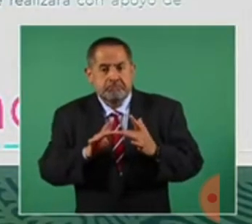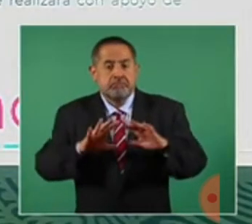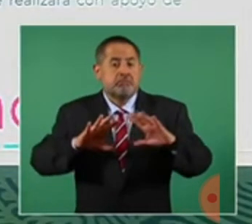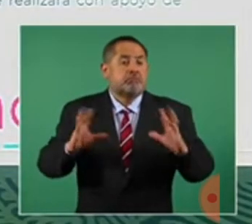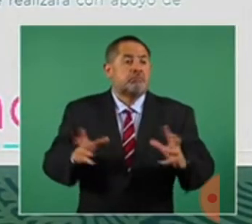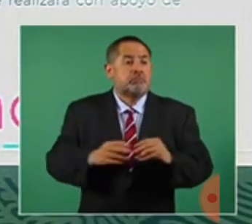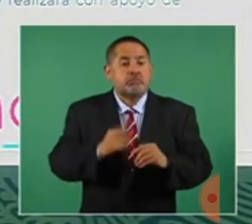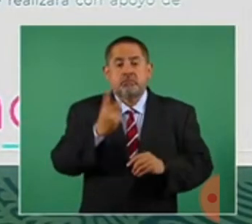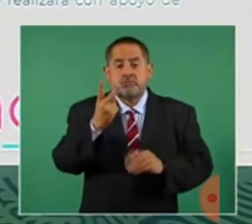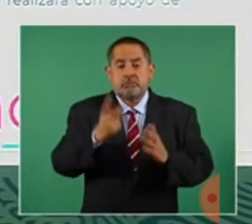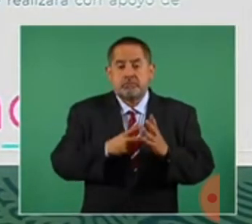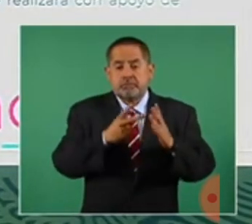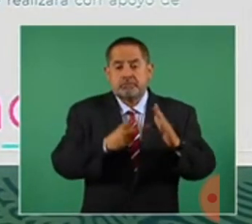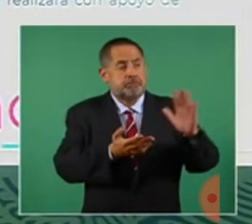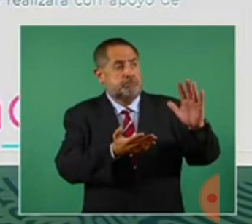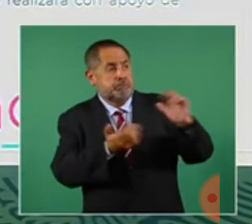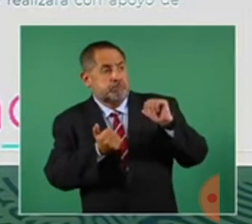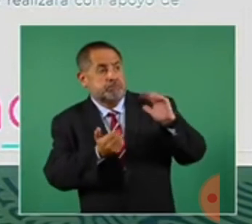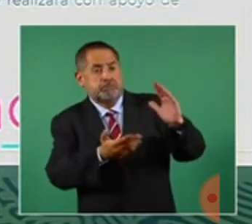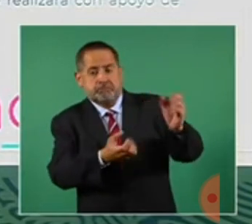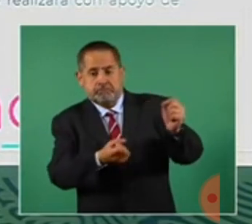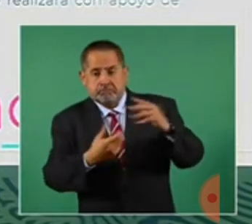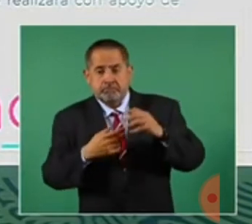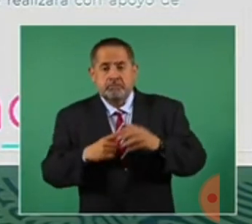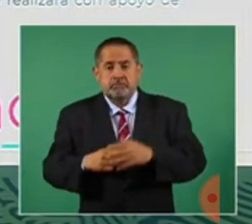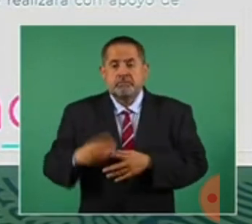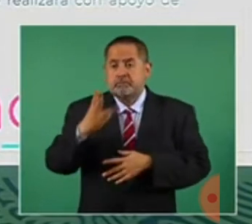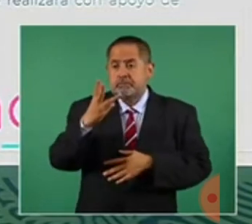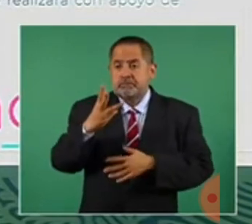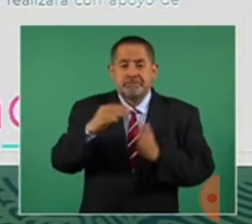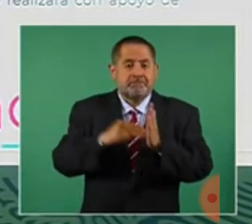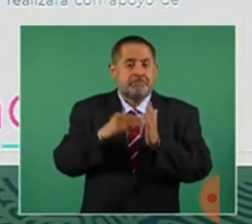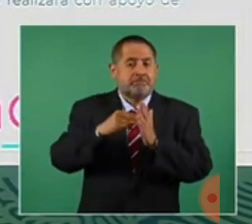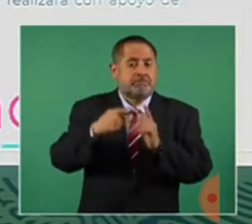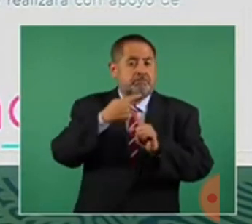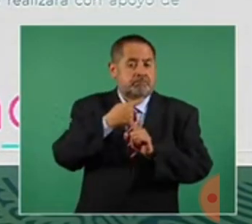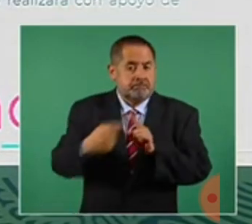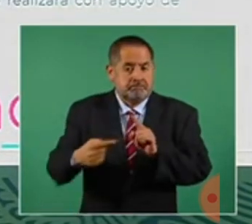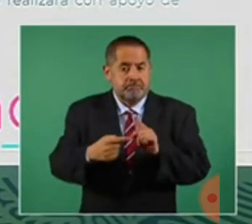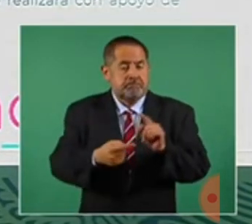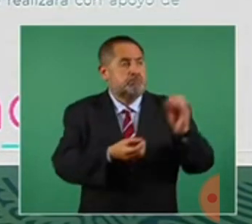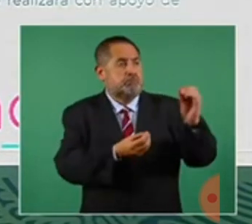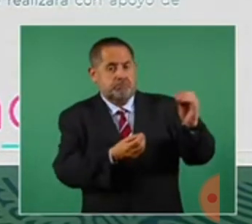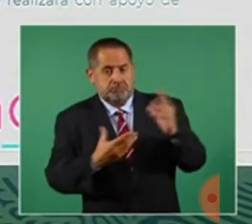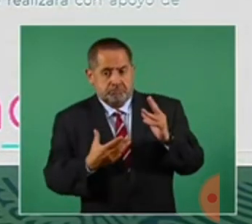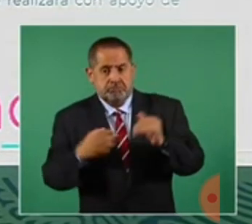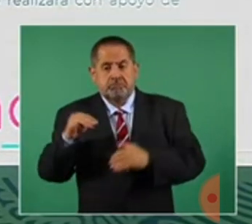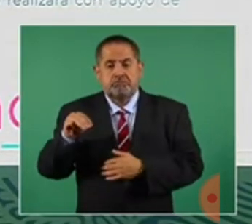2 envíos por un total de 3,5 millones de esta vacuna.